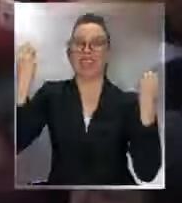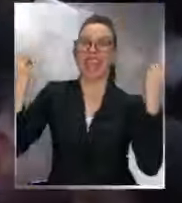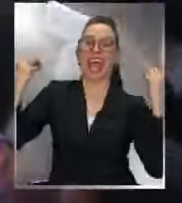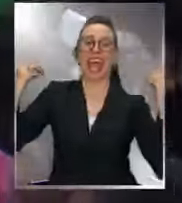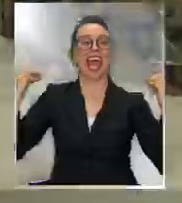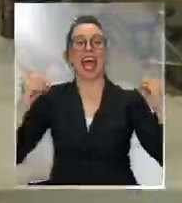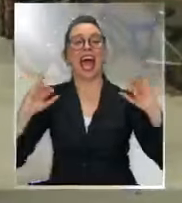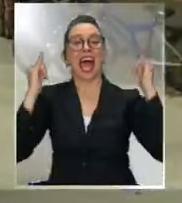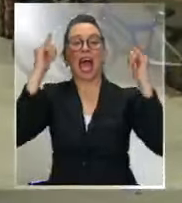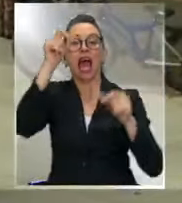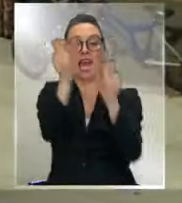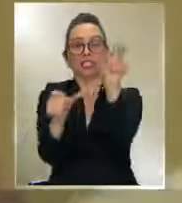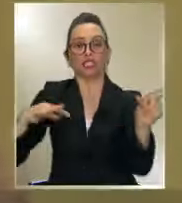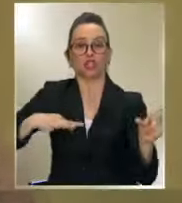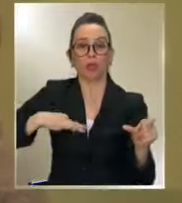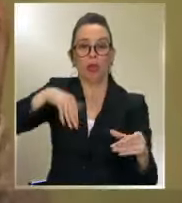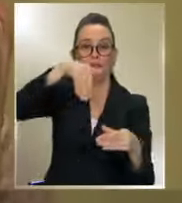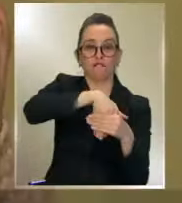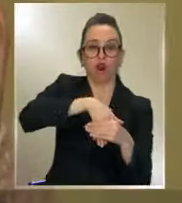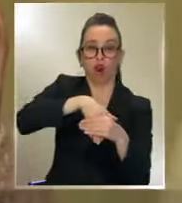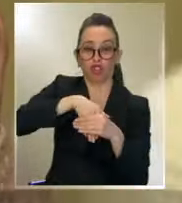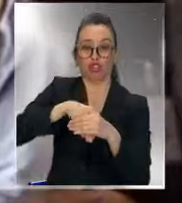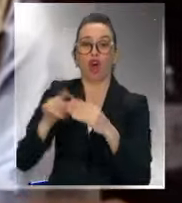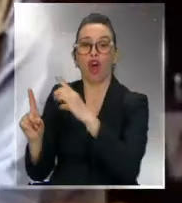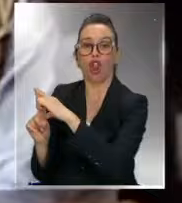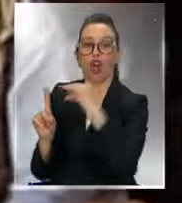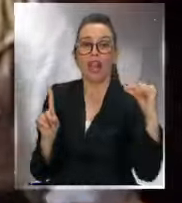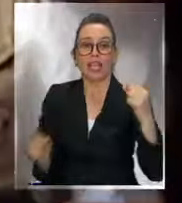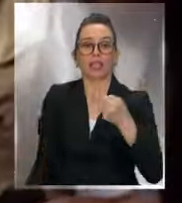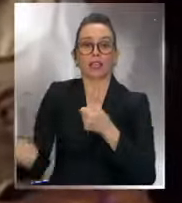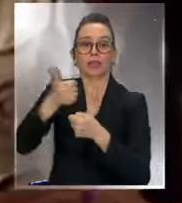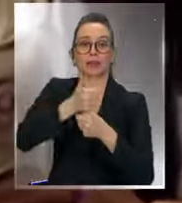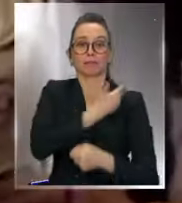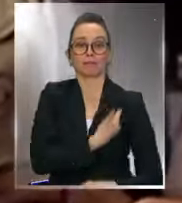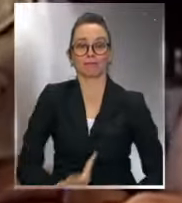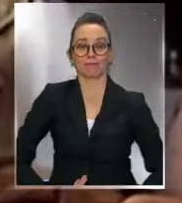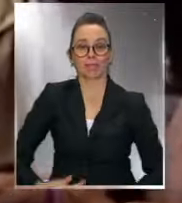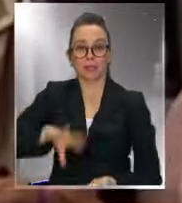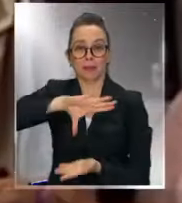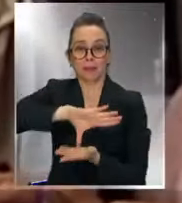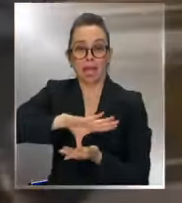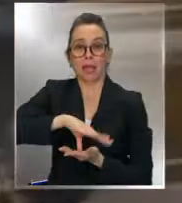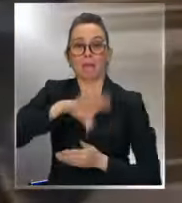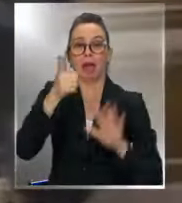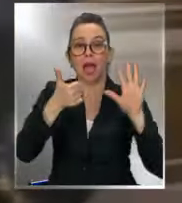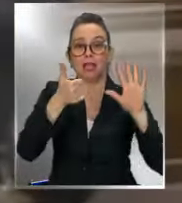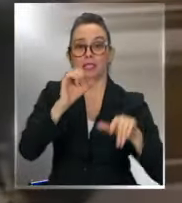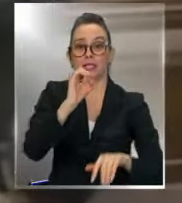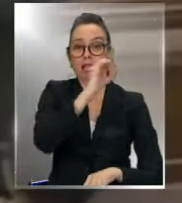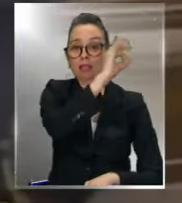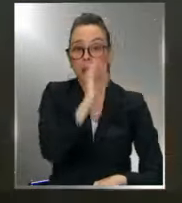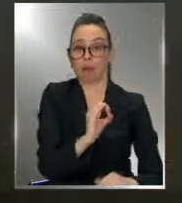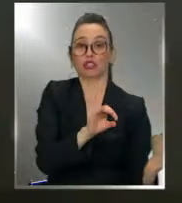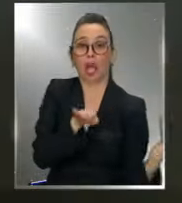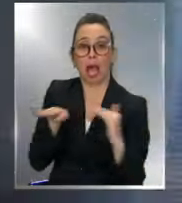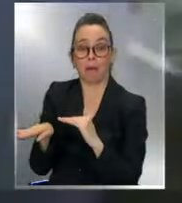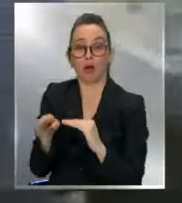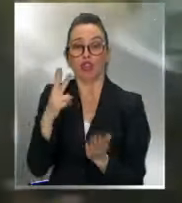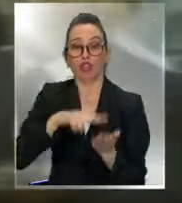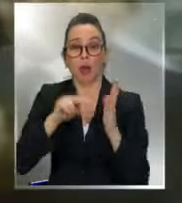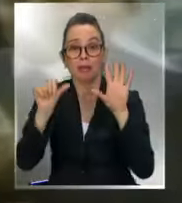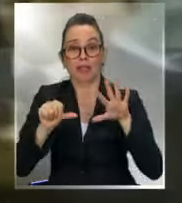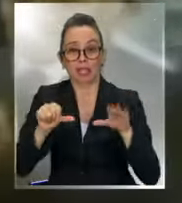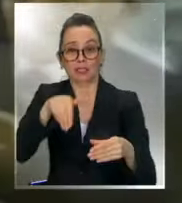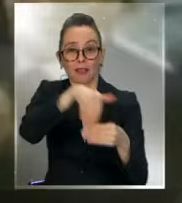que el voto popular elegía ponerlo al mando del país con más del 60% de apoyo. En 2016,